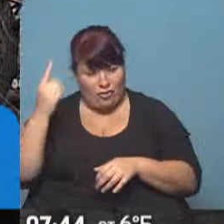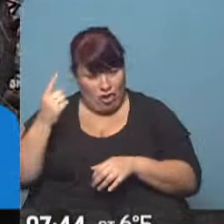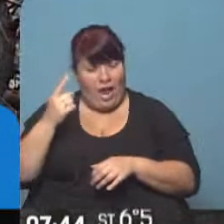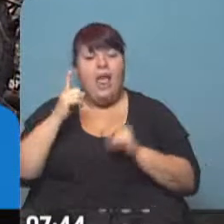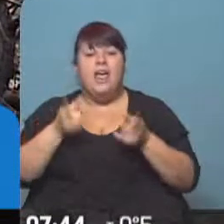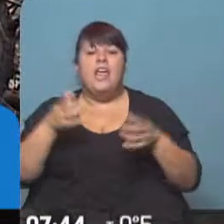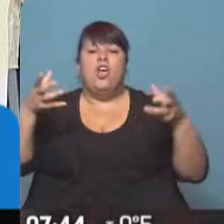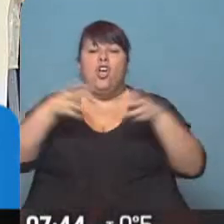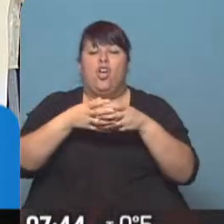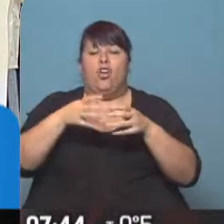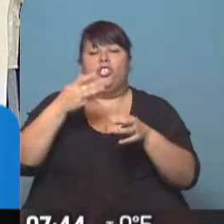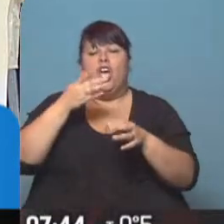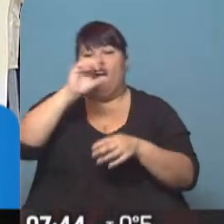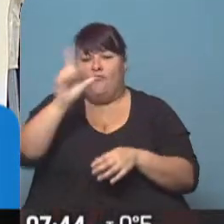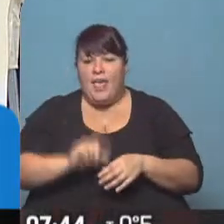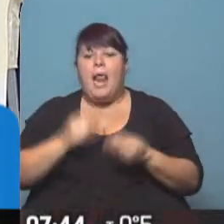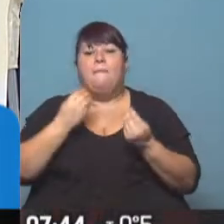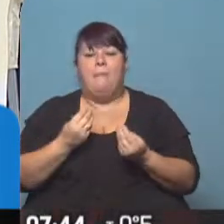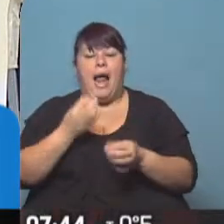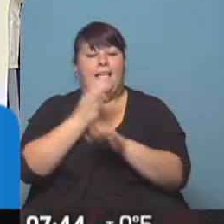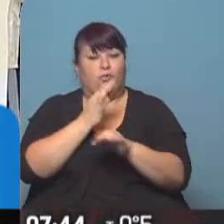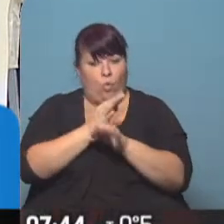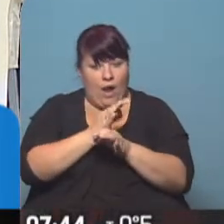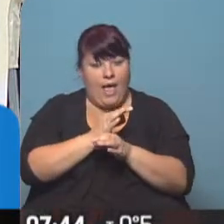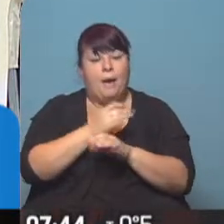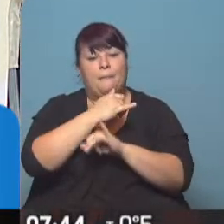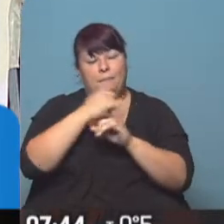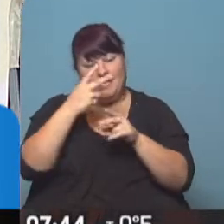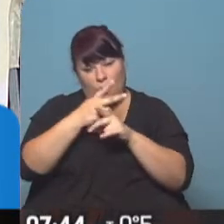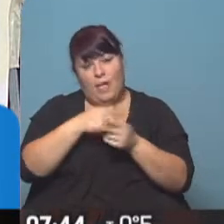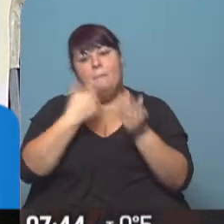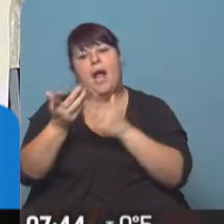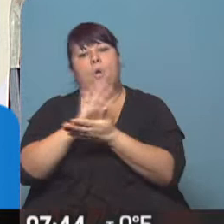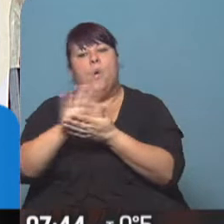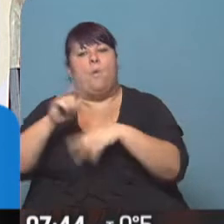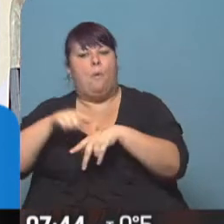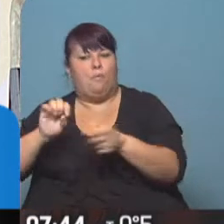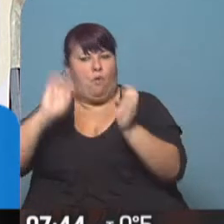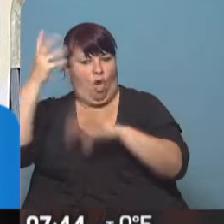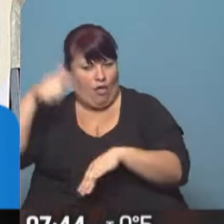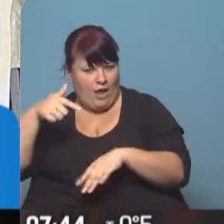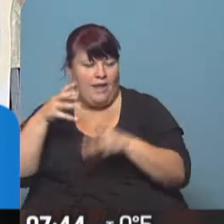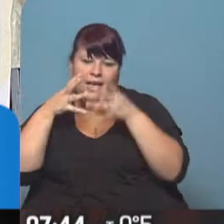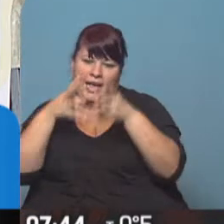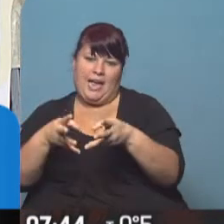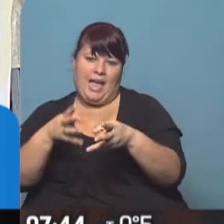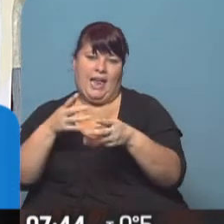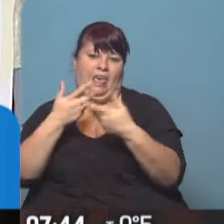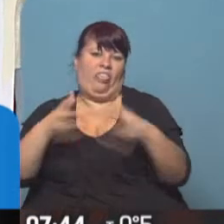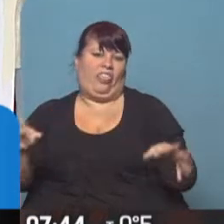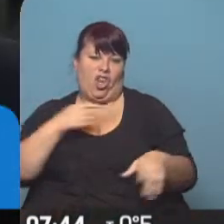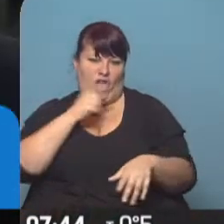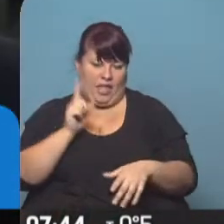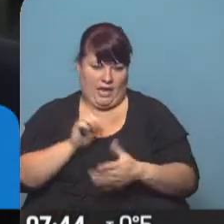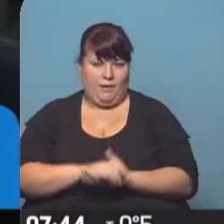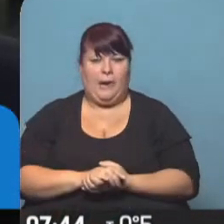el Consejo Federal para adoptar la escuela media a los nuevos tiempos y combatir la deserción.